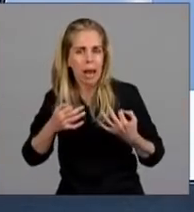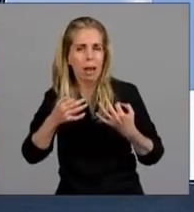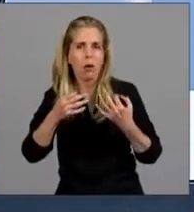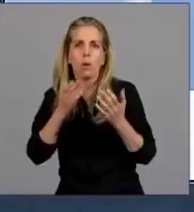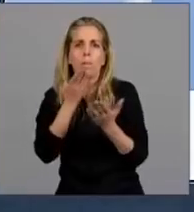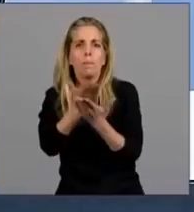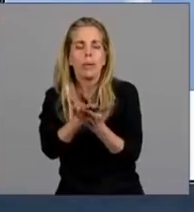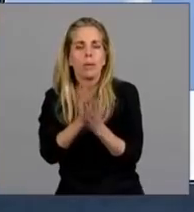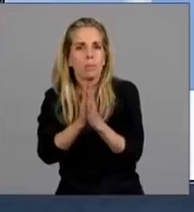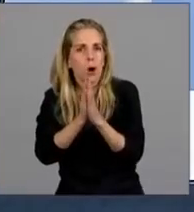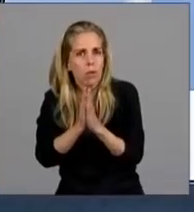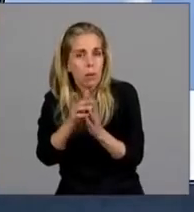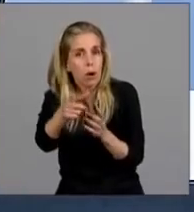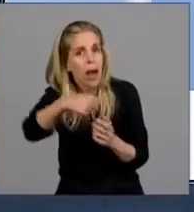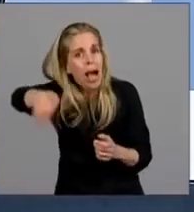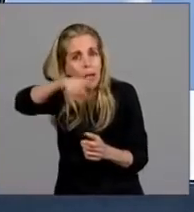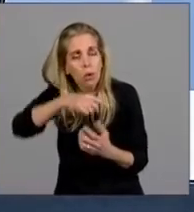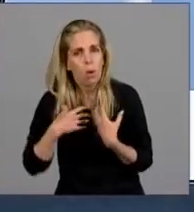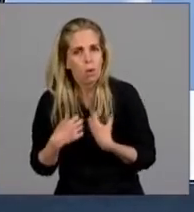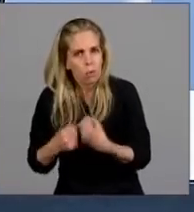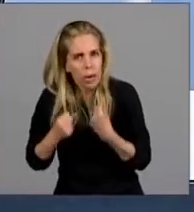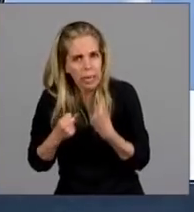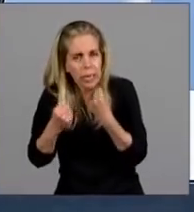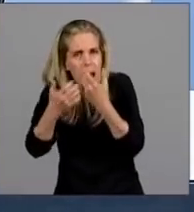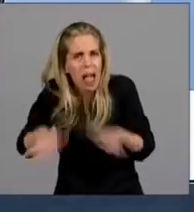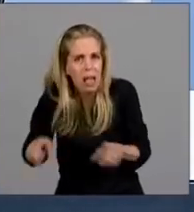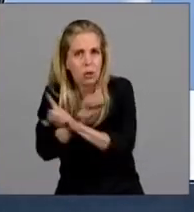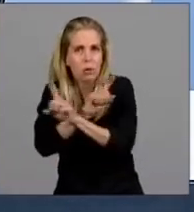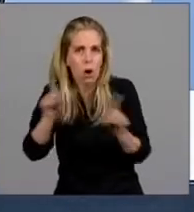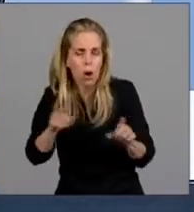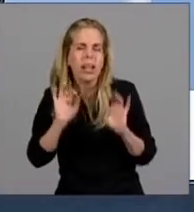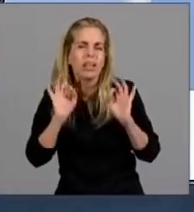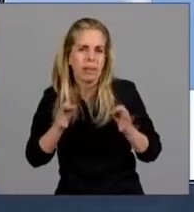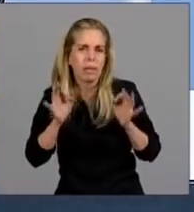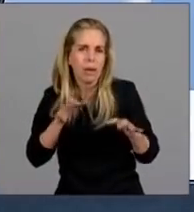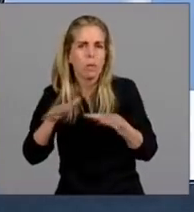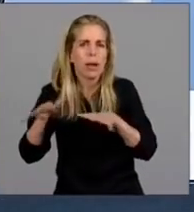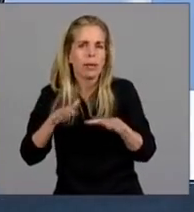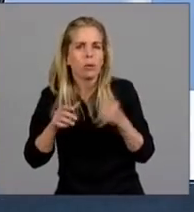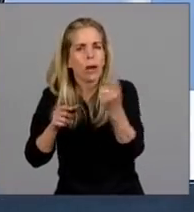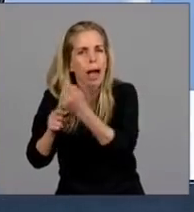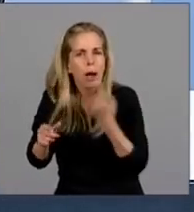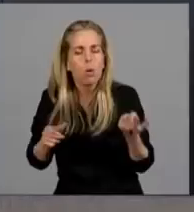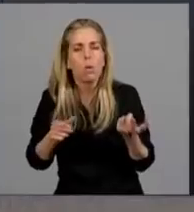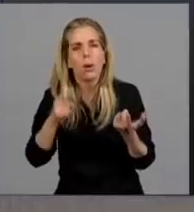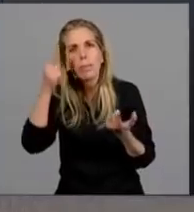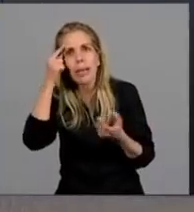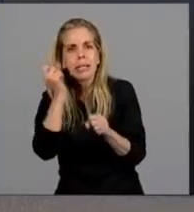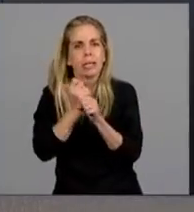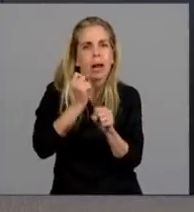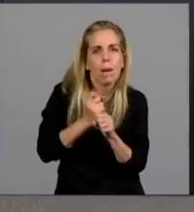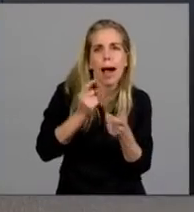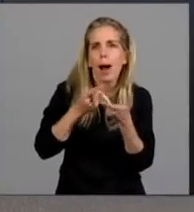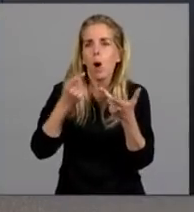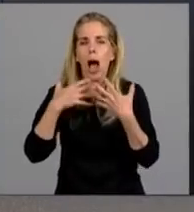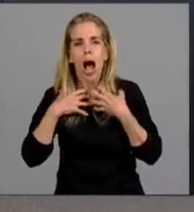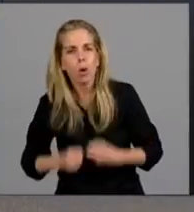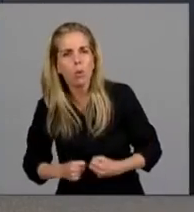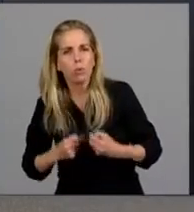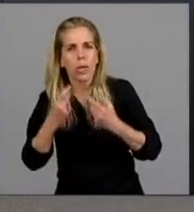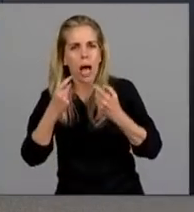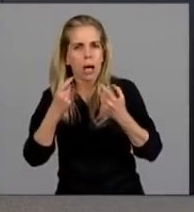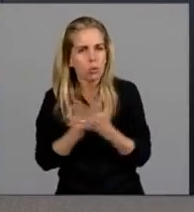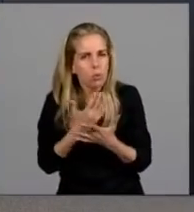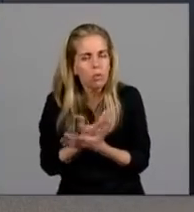pido que tengan fuerza, que no aflojen. Sabemos todo lo que significa en términos de pérdida, en términos de angustia, lo